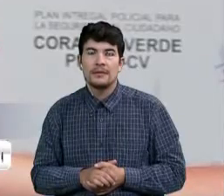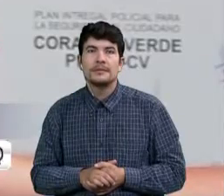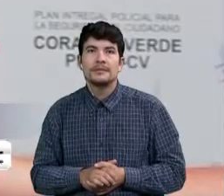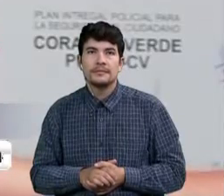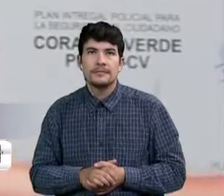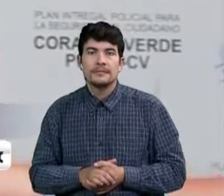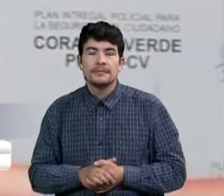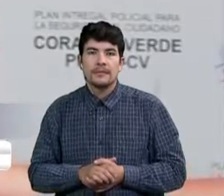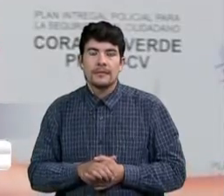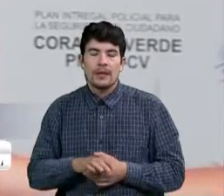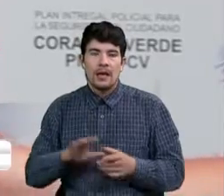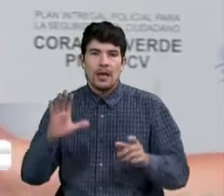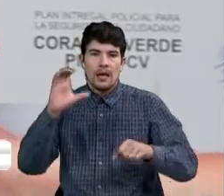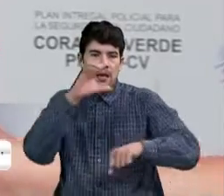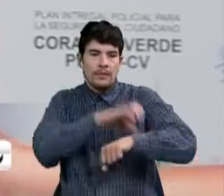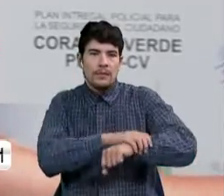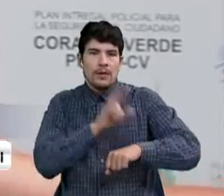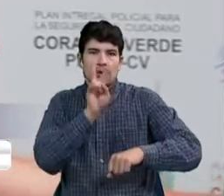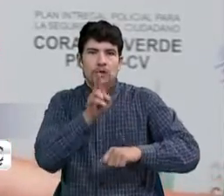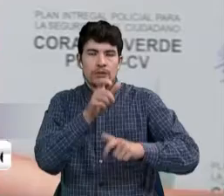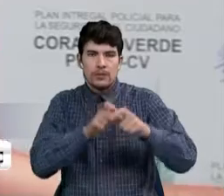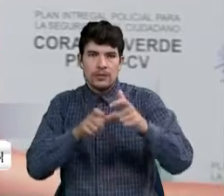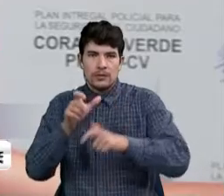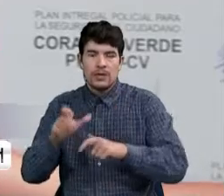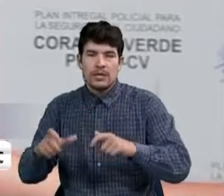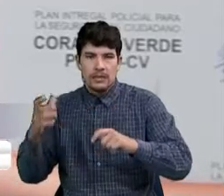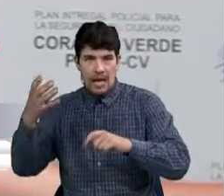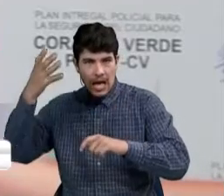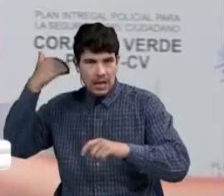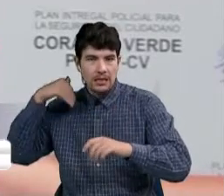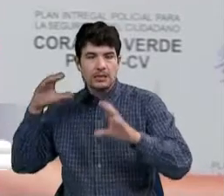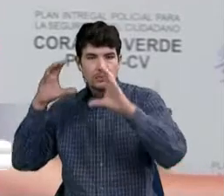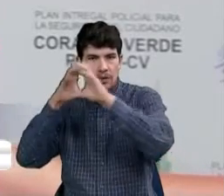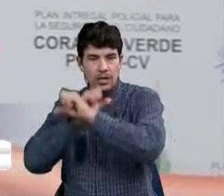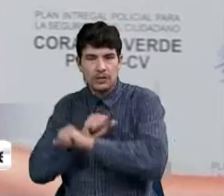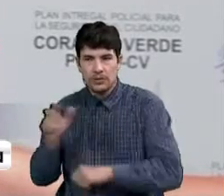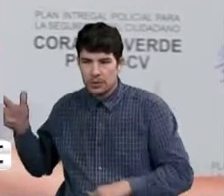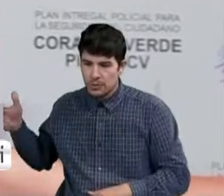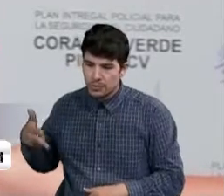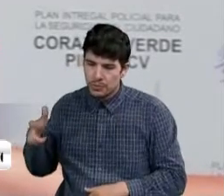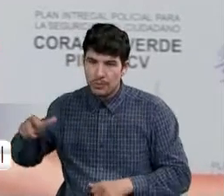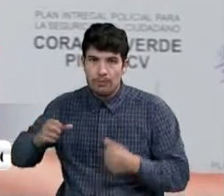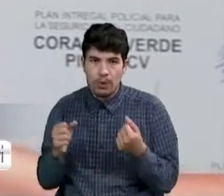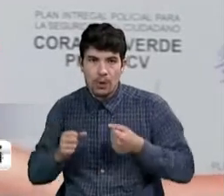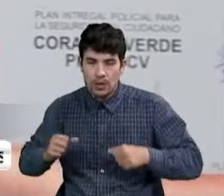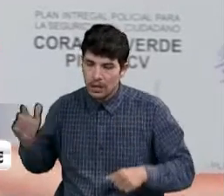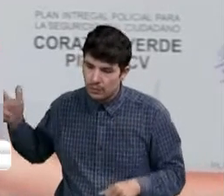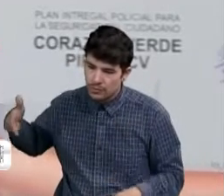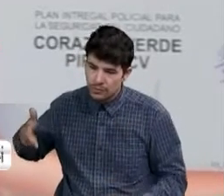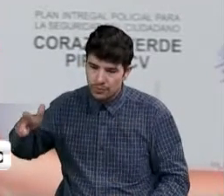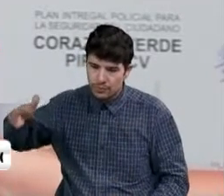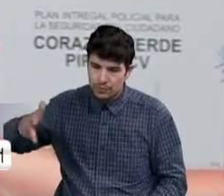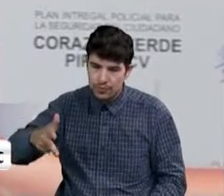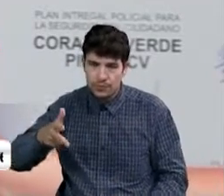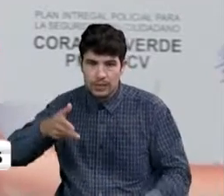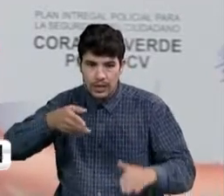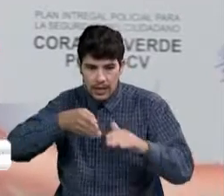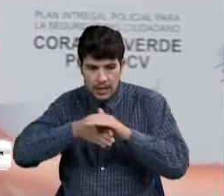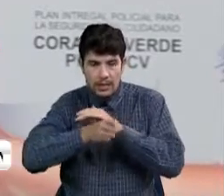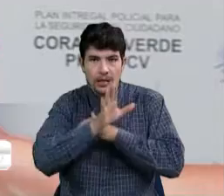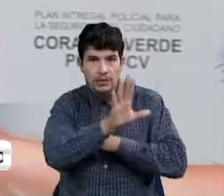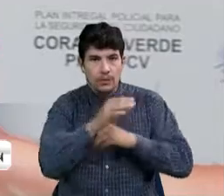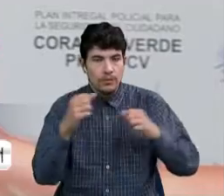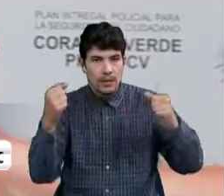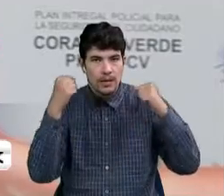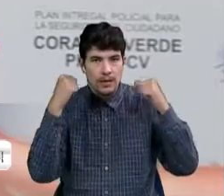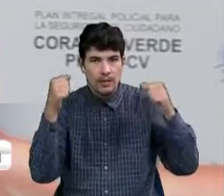captura de dos personas que en la noche anterior venían en un vehículo procedente de bogotá llegando ya a piedecuesta allí